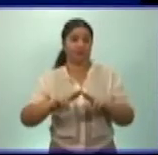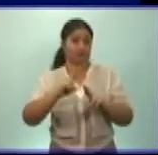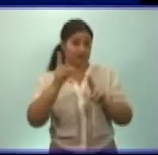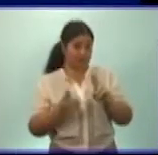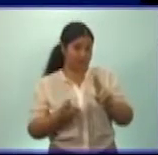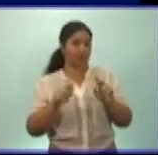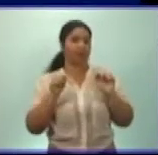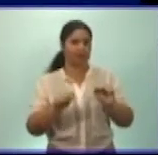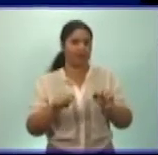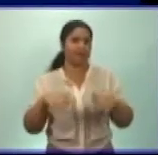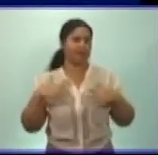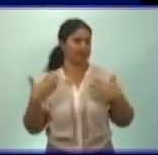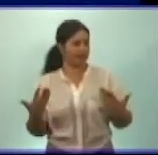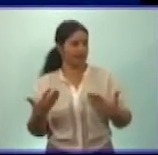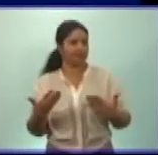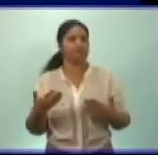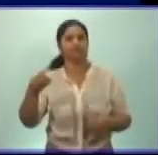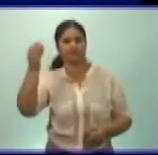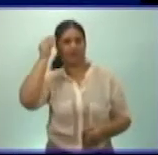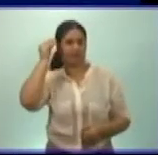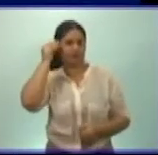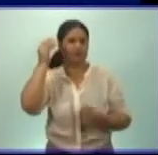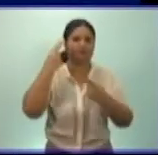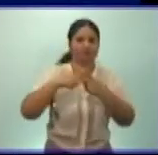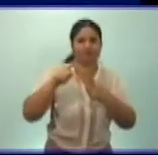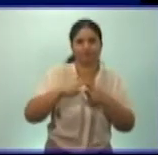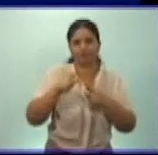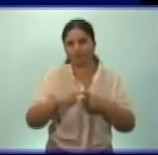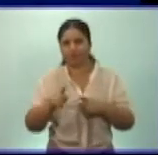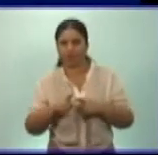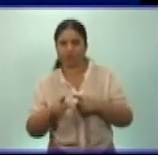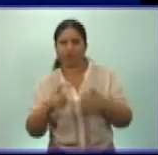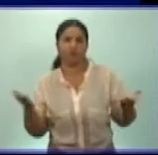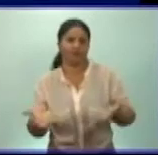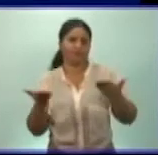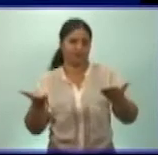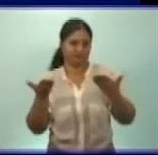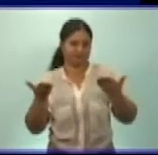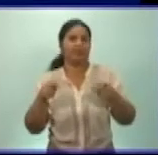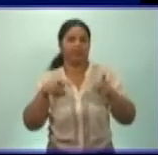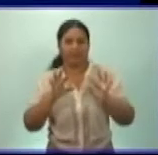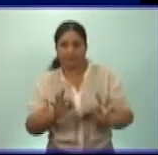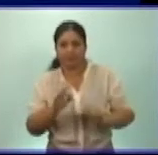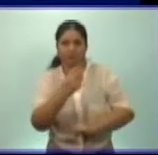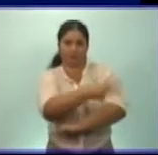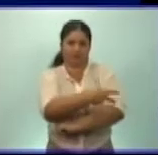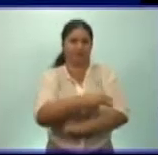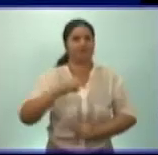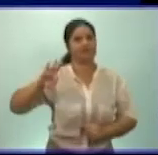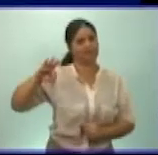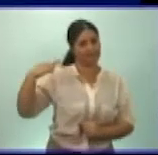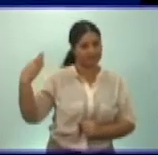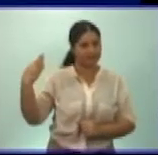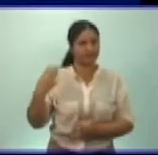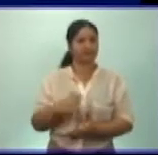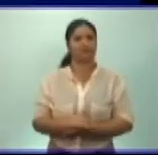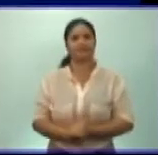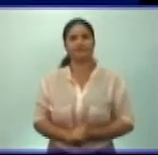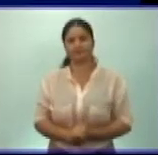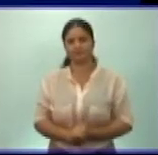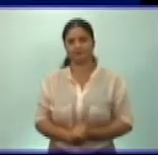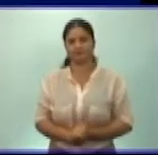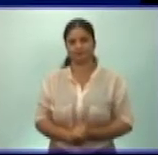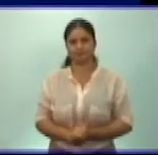sí tiene un sello distintivo de la sociedad francesa. No está inspirado en